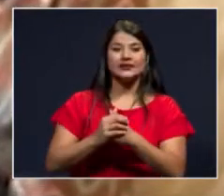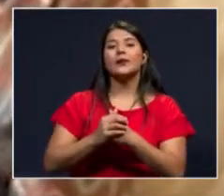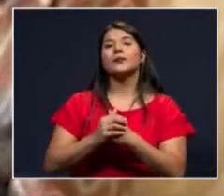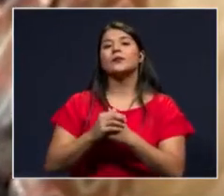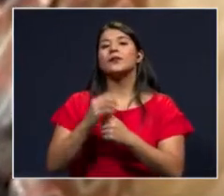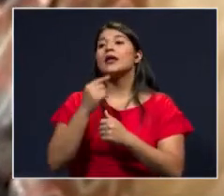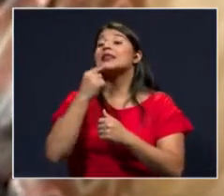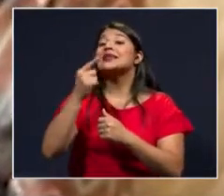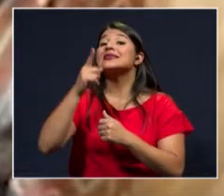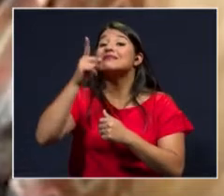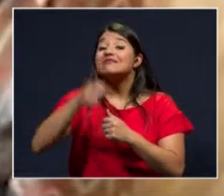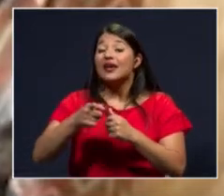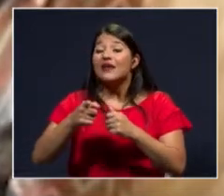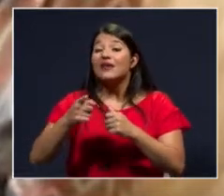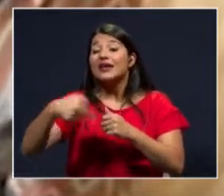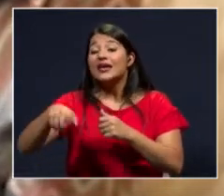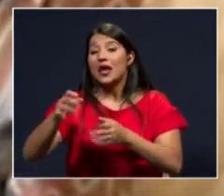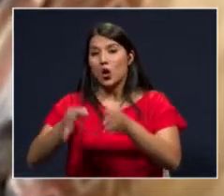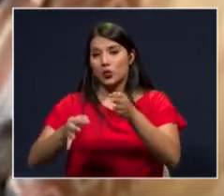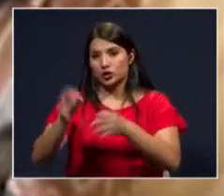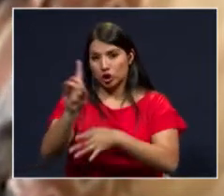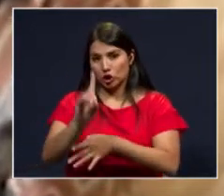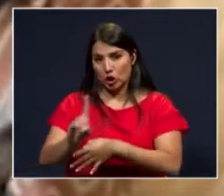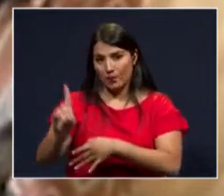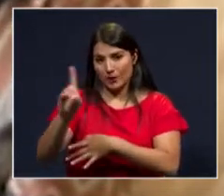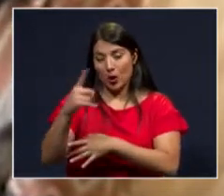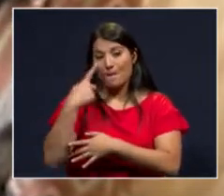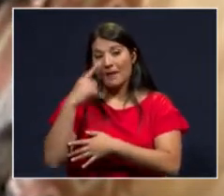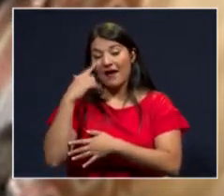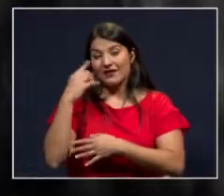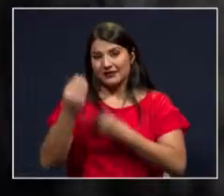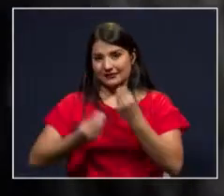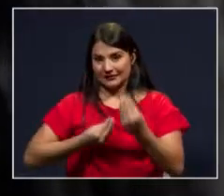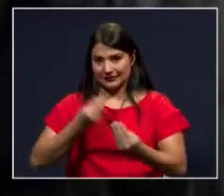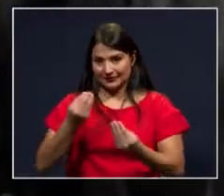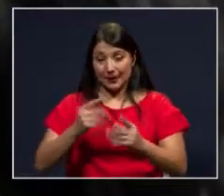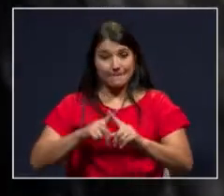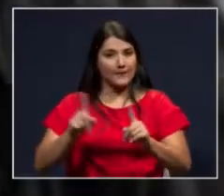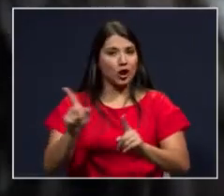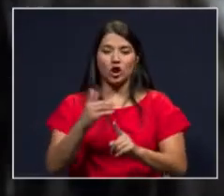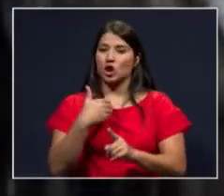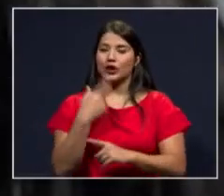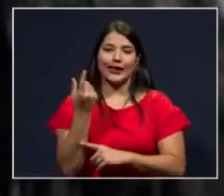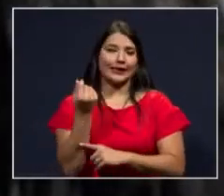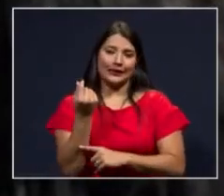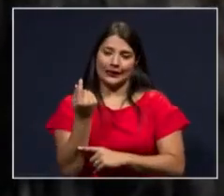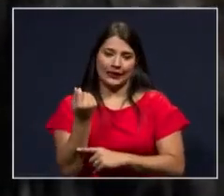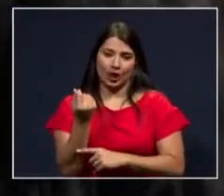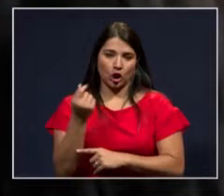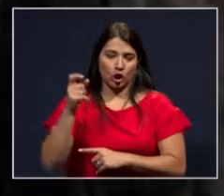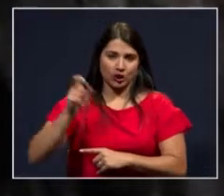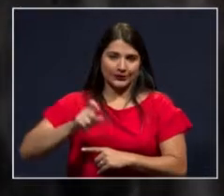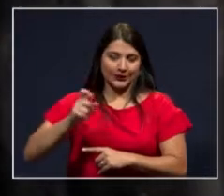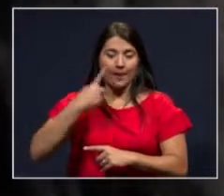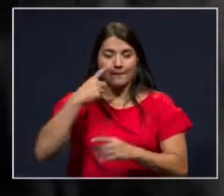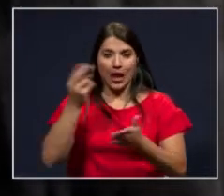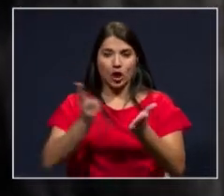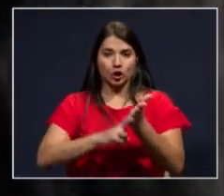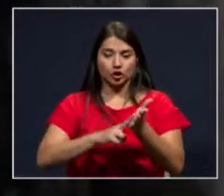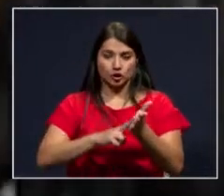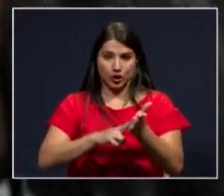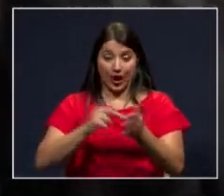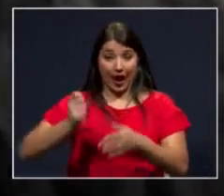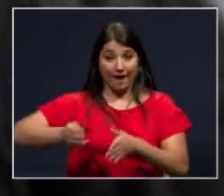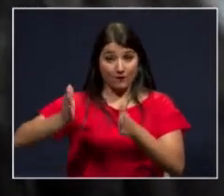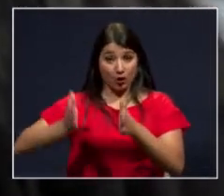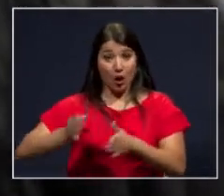informar que deberá enfrentar un juicio el domingo para definir su situación, pero asegura que no cuenta con los recursos económicos para contratar un abogado y